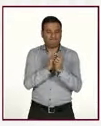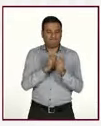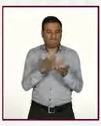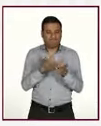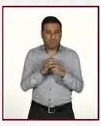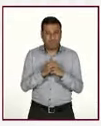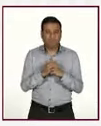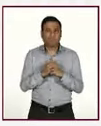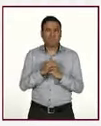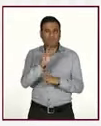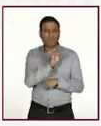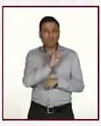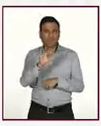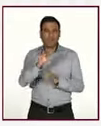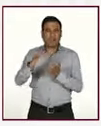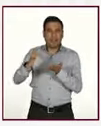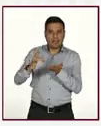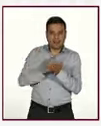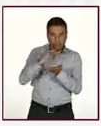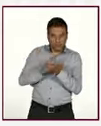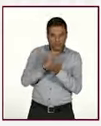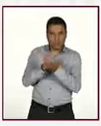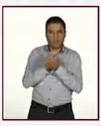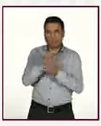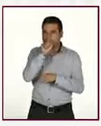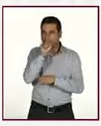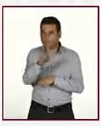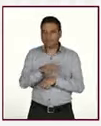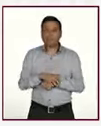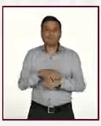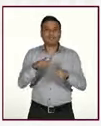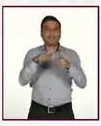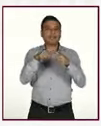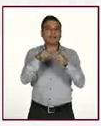proporcionan apoyo y asistencia. La lingüística, pues esa